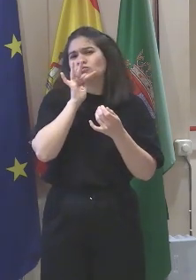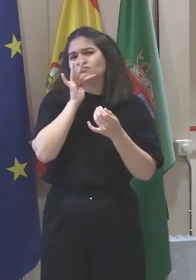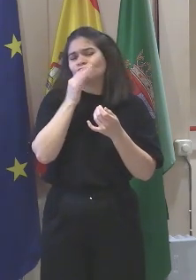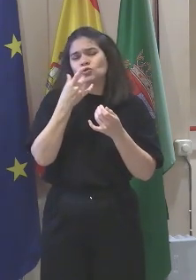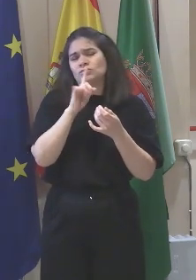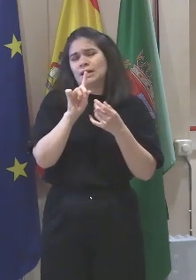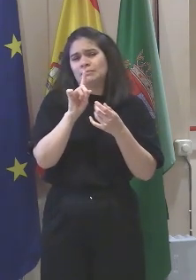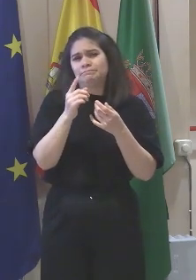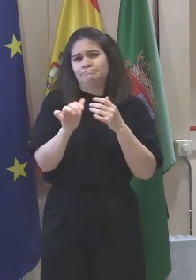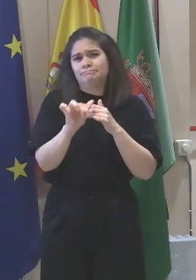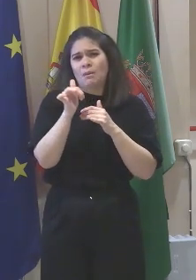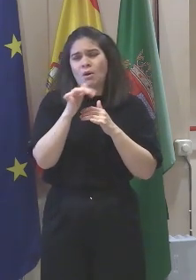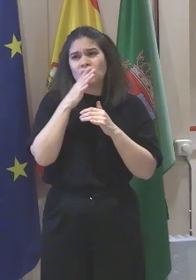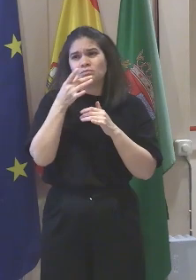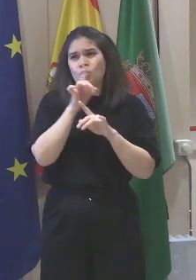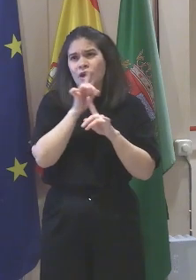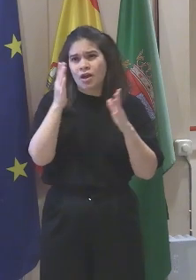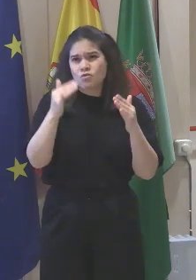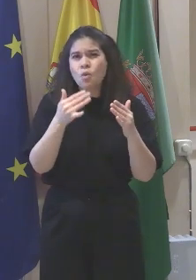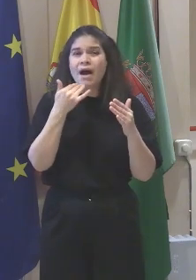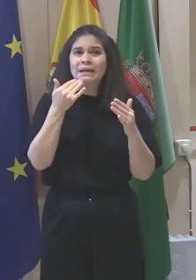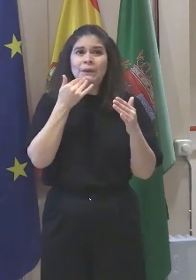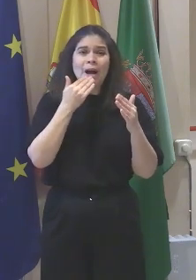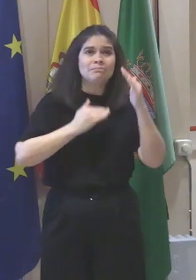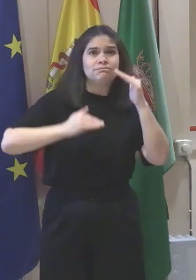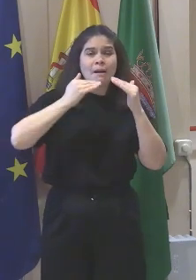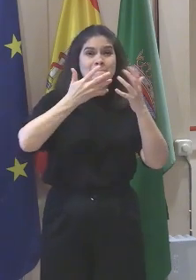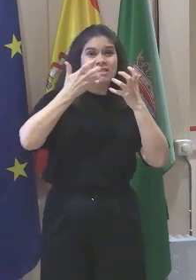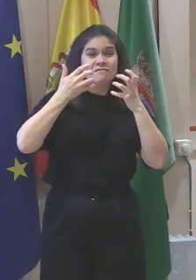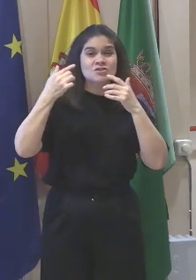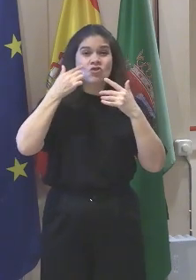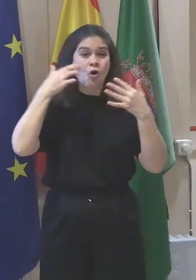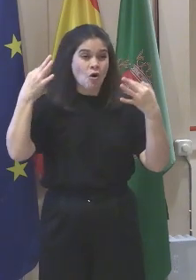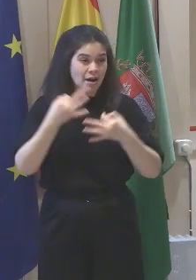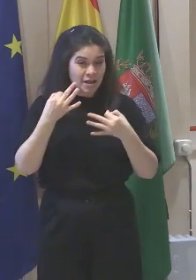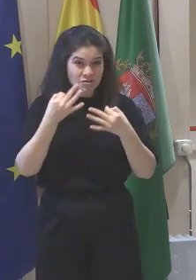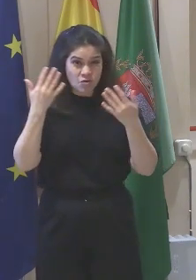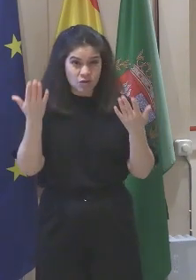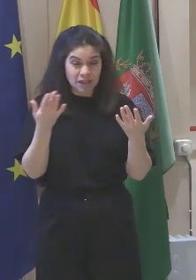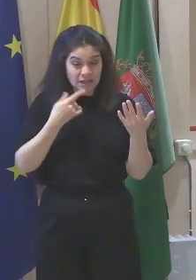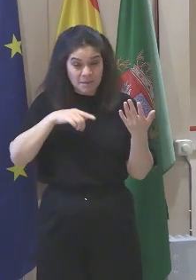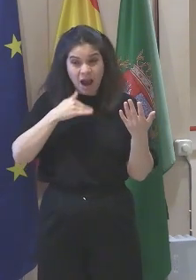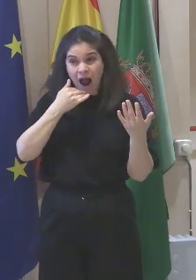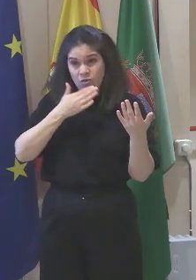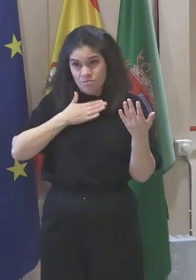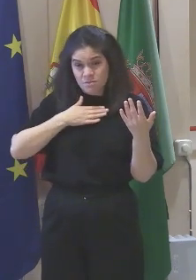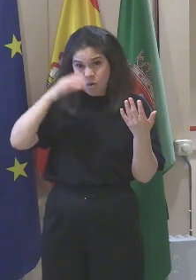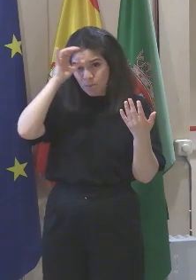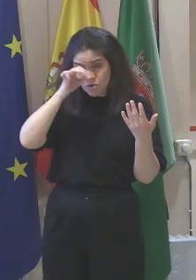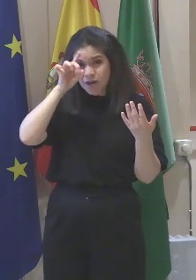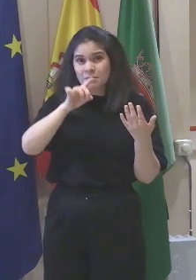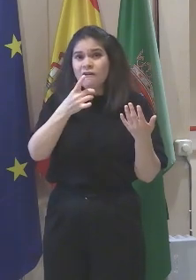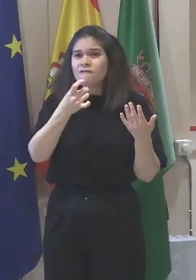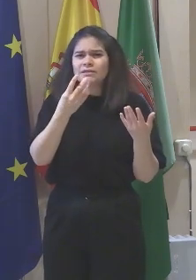relativamente modesta y por no encontrar una adecuada balanza beneficio-riesgo y todavía, bajo mi punto de vista, y esto siempre es opinable, quedan